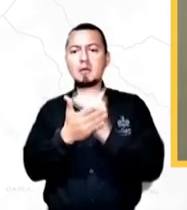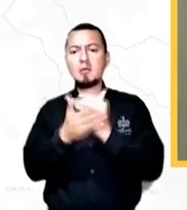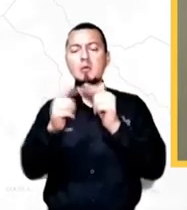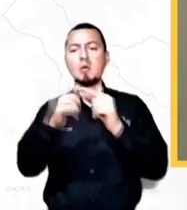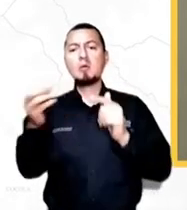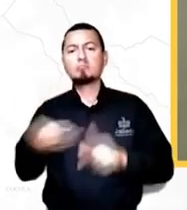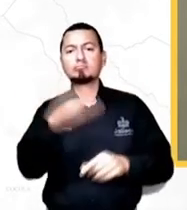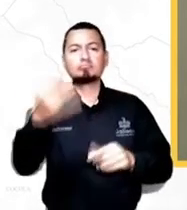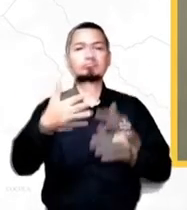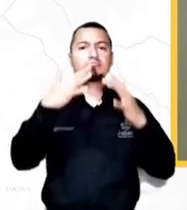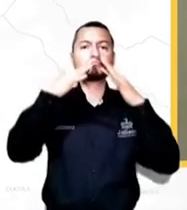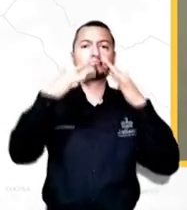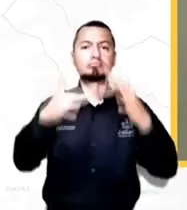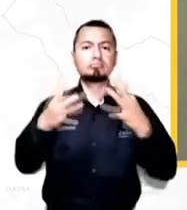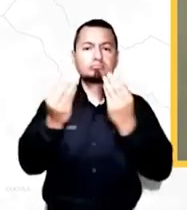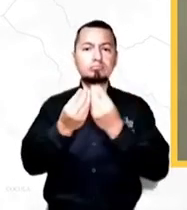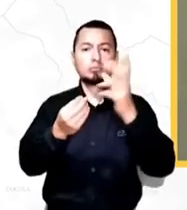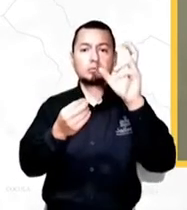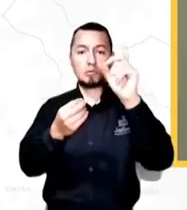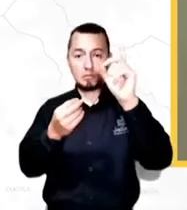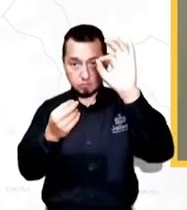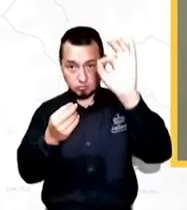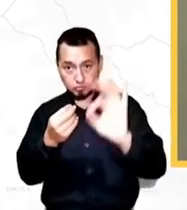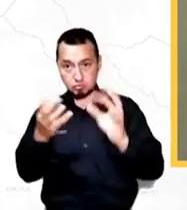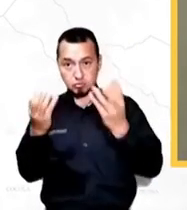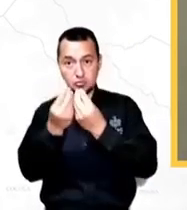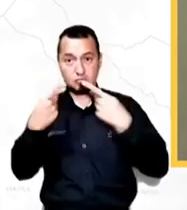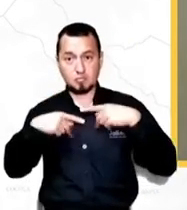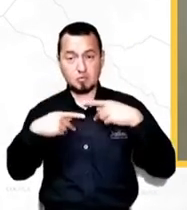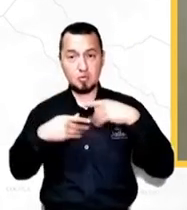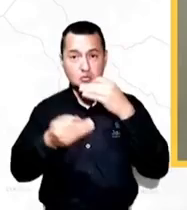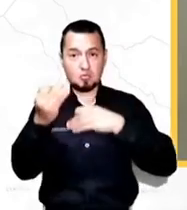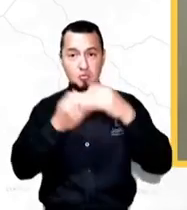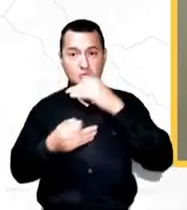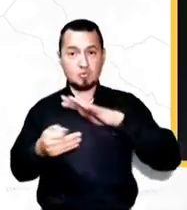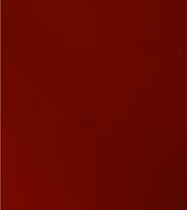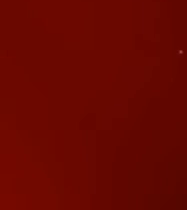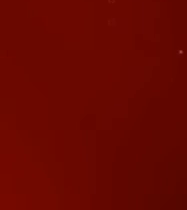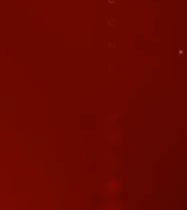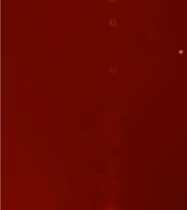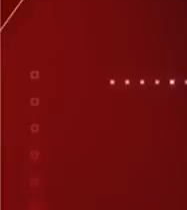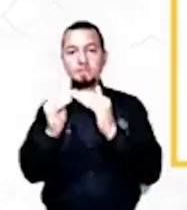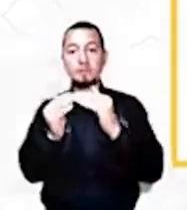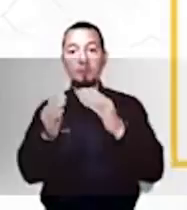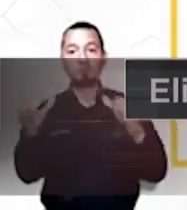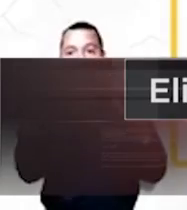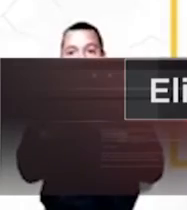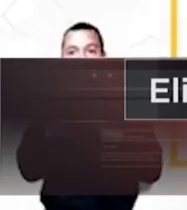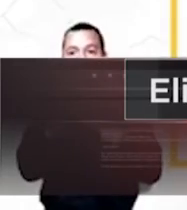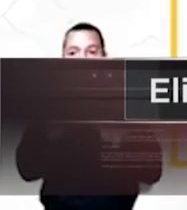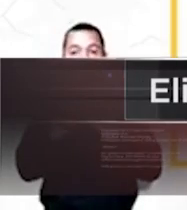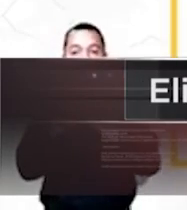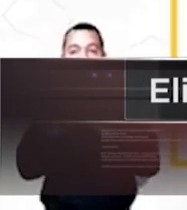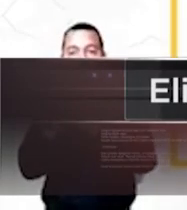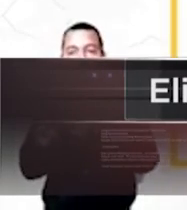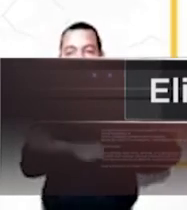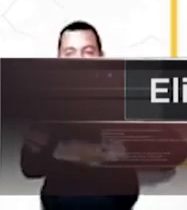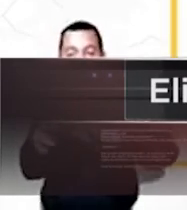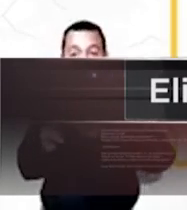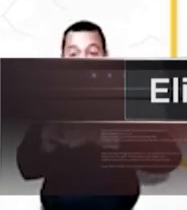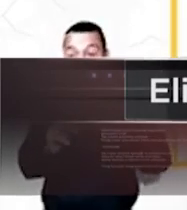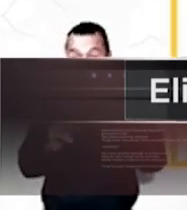30% de los residuos que llegan finalmente a los rellenos sanitarios o de gente de Canal 44